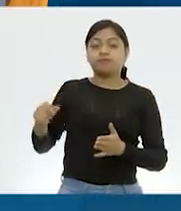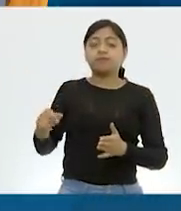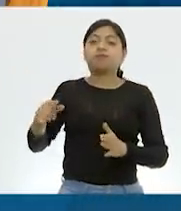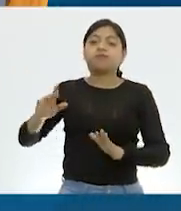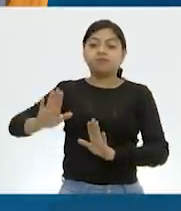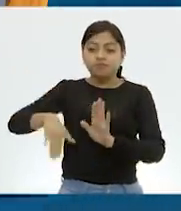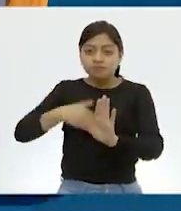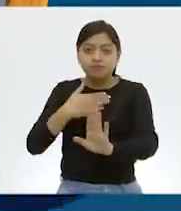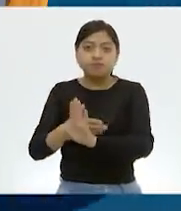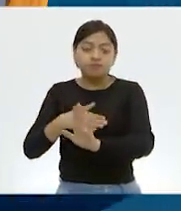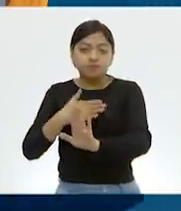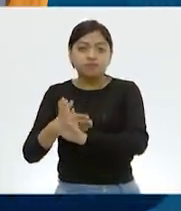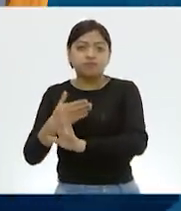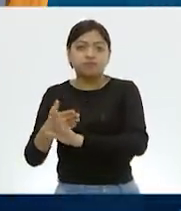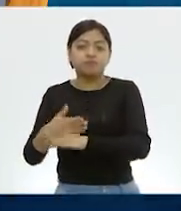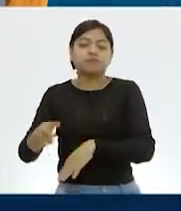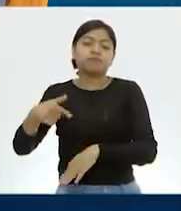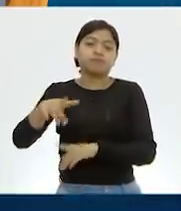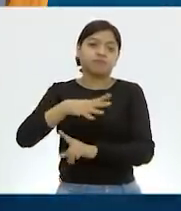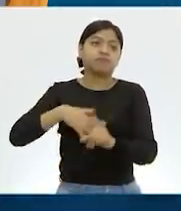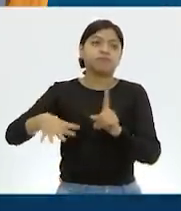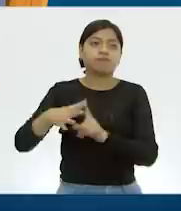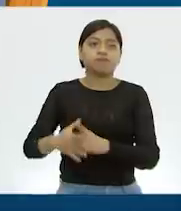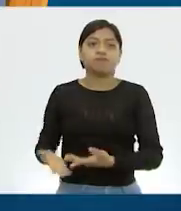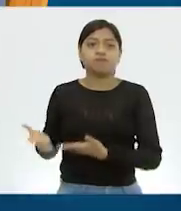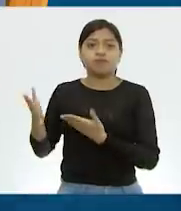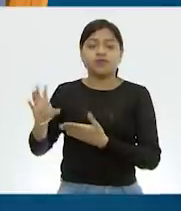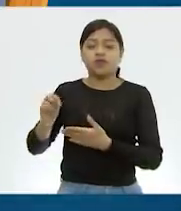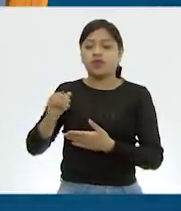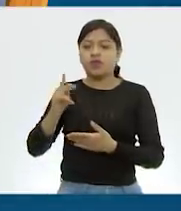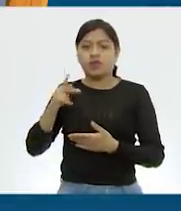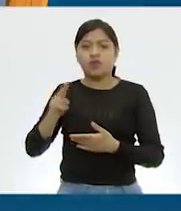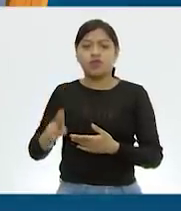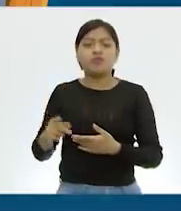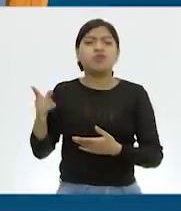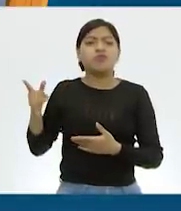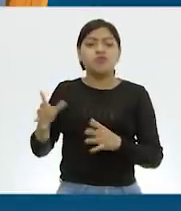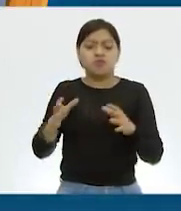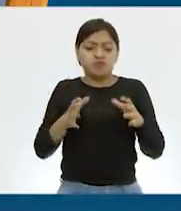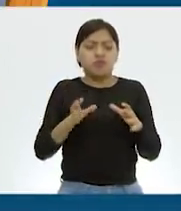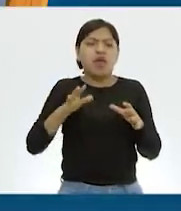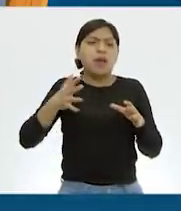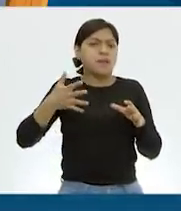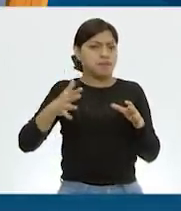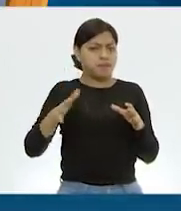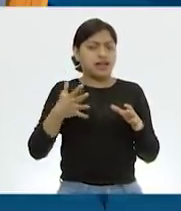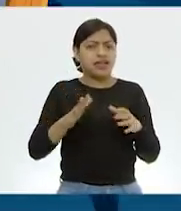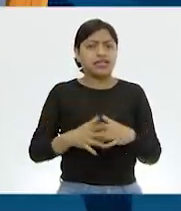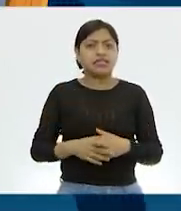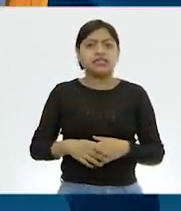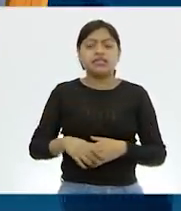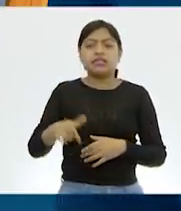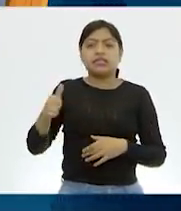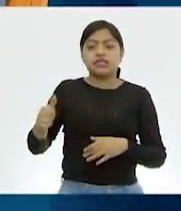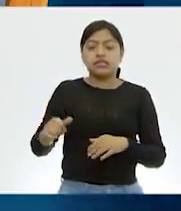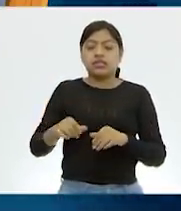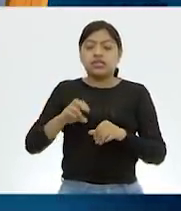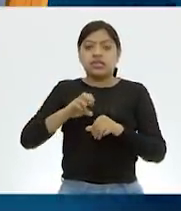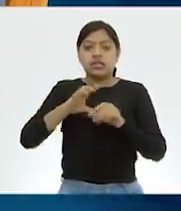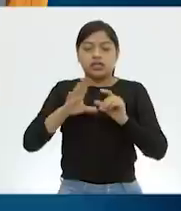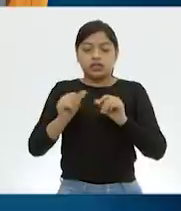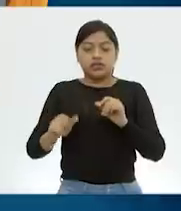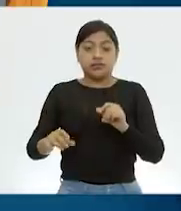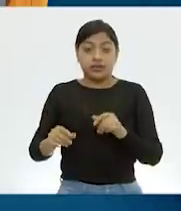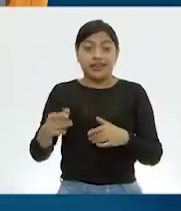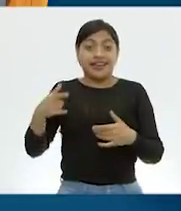recreativas. El coipu, este es un pequeño mamífero de tamaño mediano que proviene de Sudamérica, aunque antes